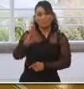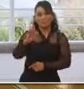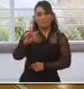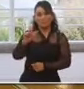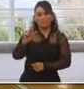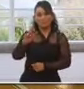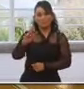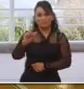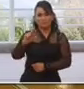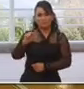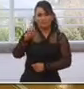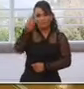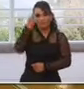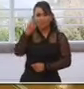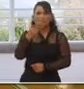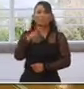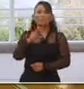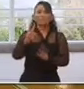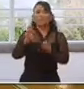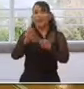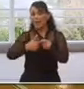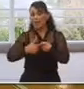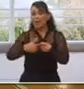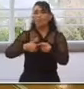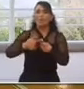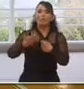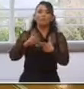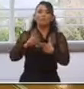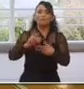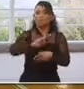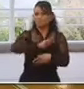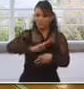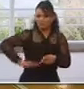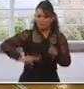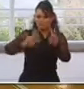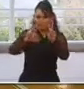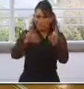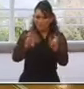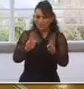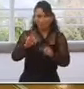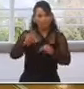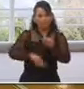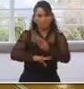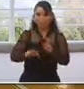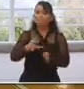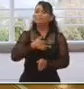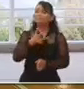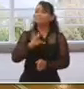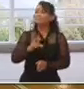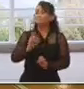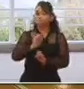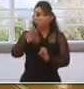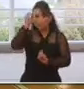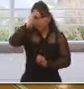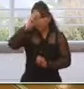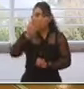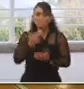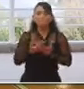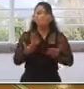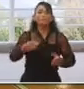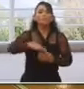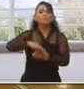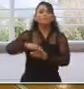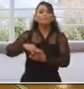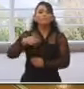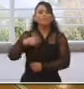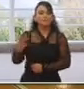para asuntos del interés del municipio de Querétaro. ¿Está a su consideración? Si no hay alguna consideración, procedo a someterlo a votación, por lo que